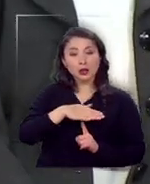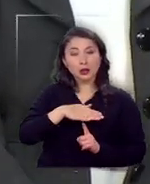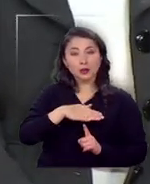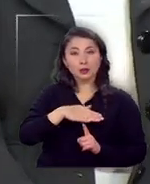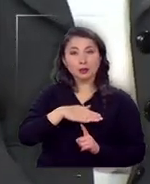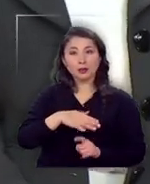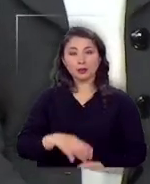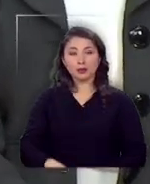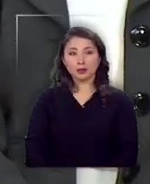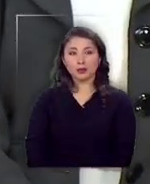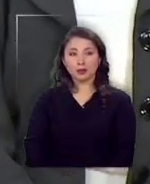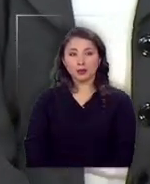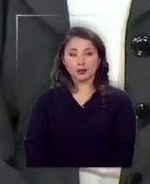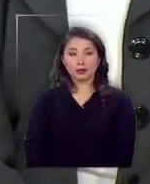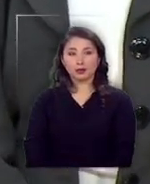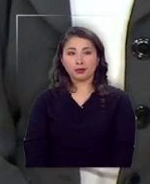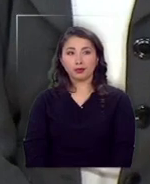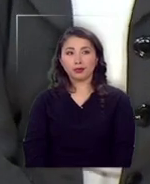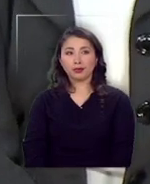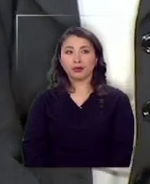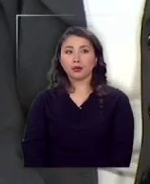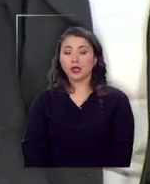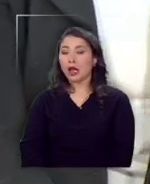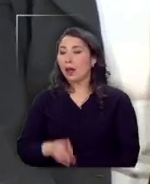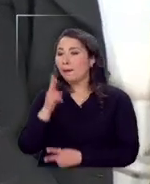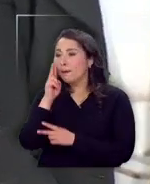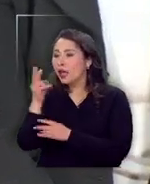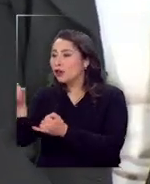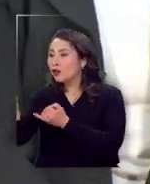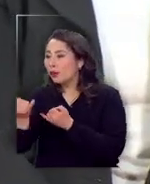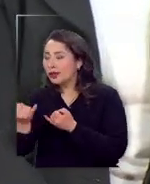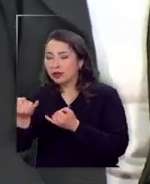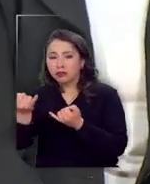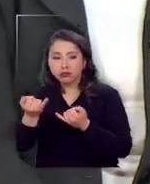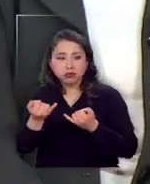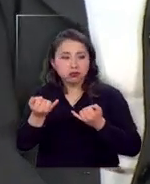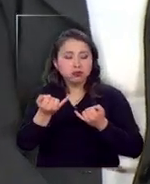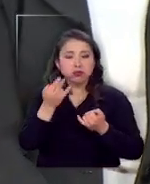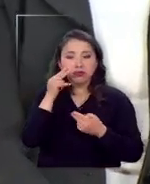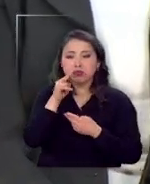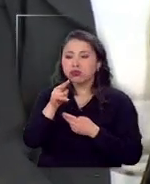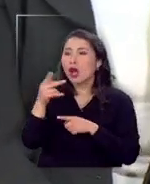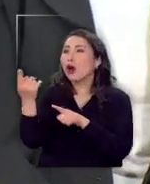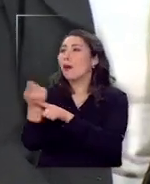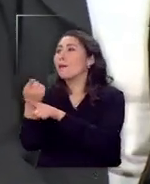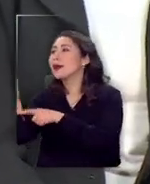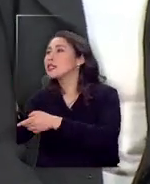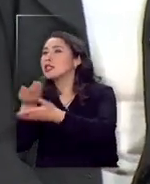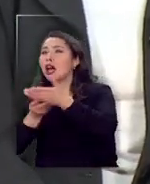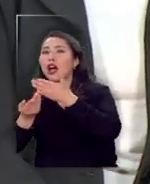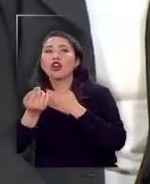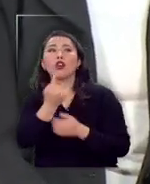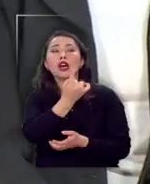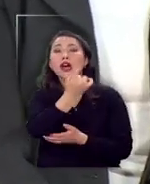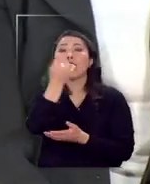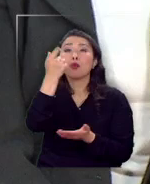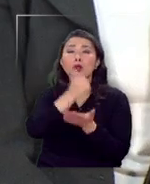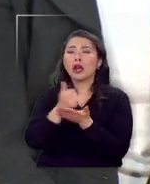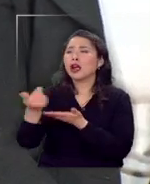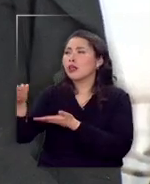que después de analizar todos los antecedentes y después de conversar con todos y cada uno de los alcaldes